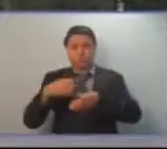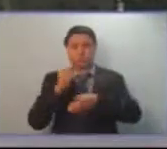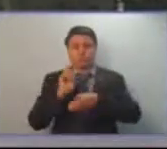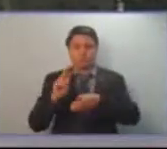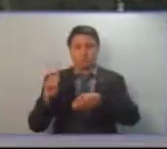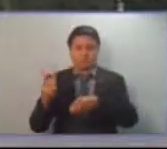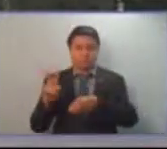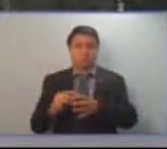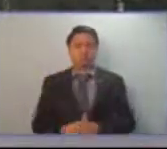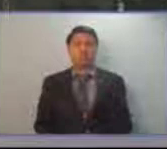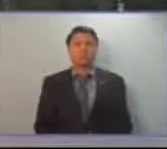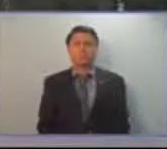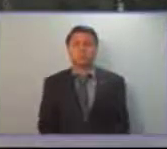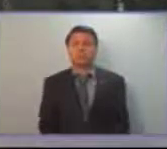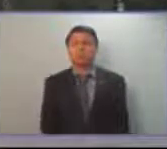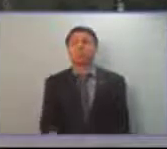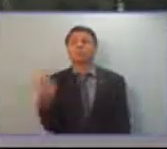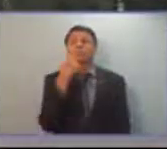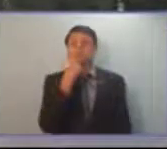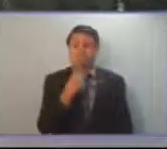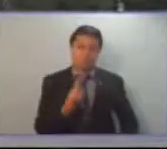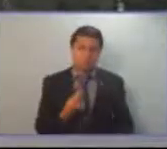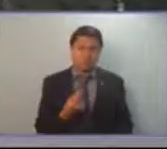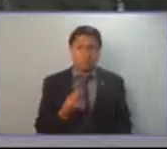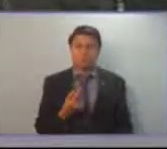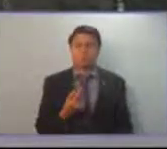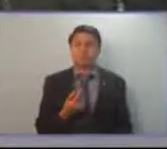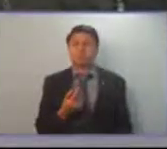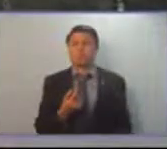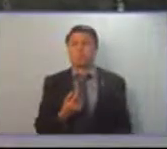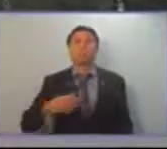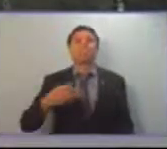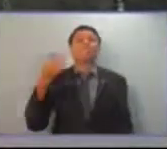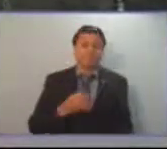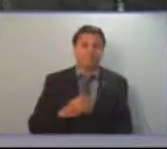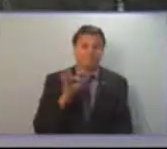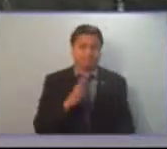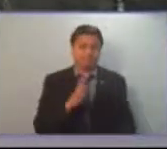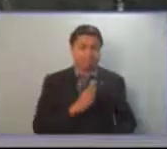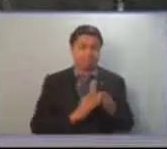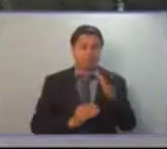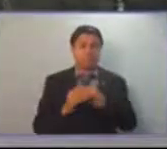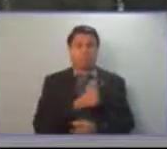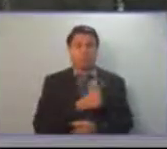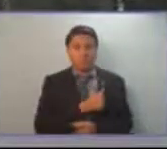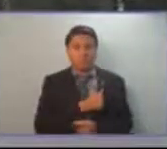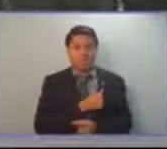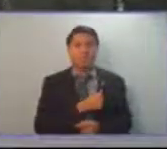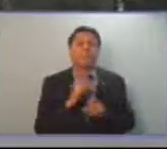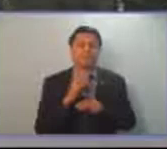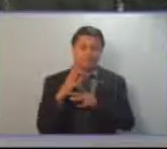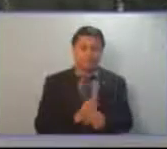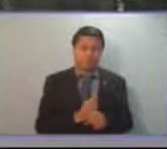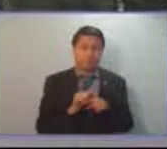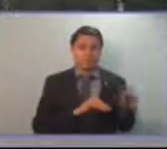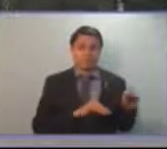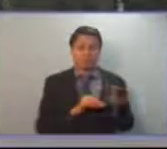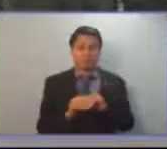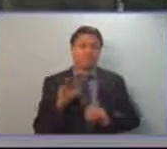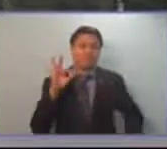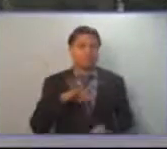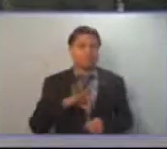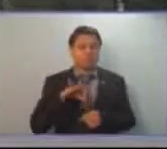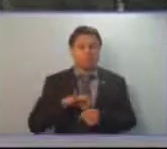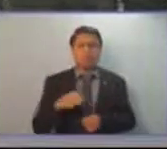estas juntas receptoras, que son las que tienen en sus manos garantizar el ejercicio del sufragio